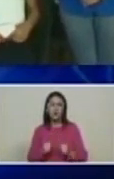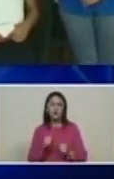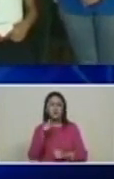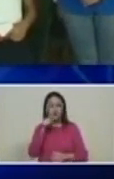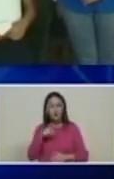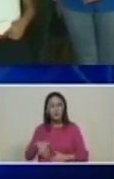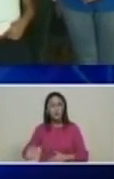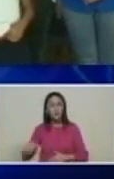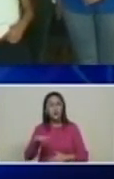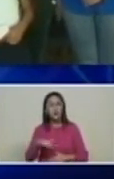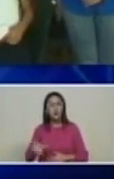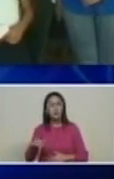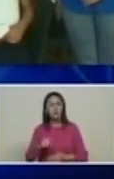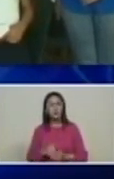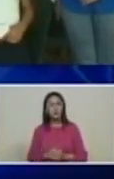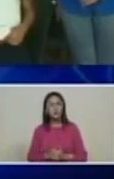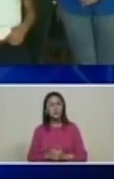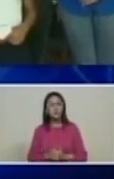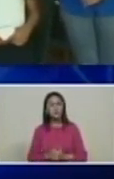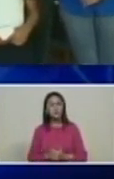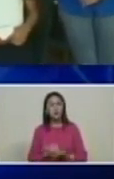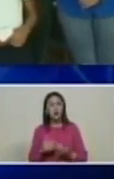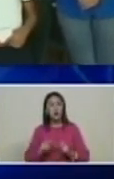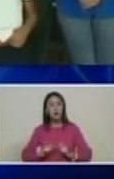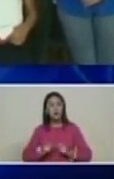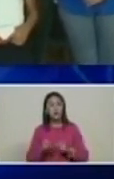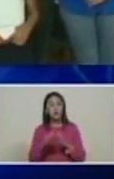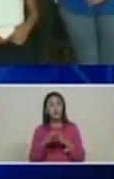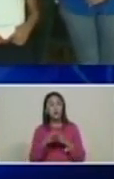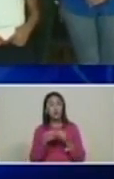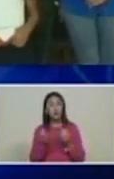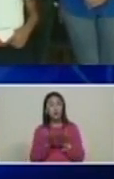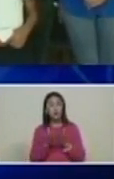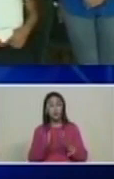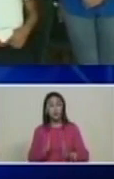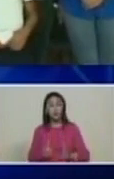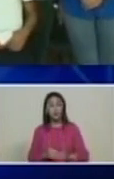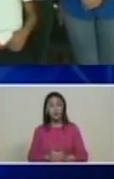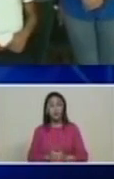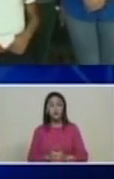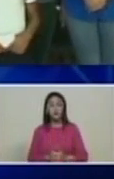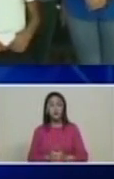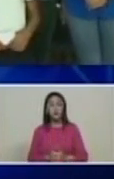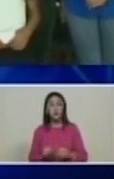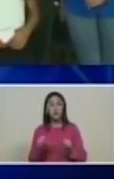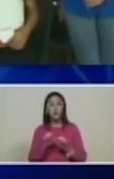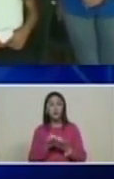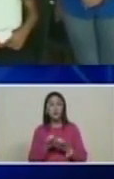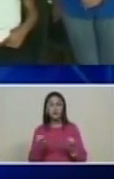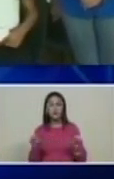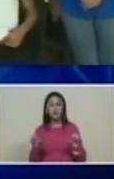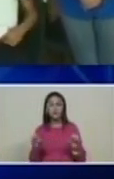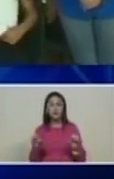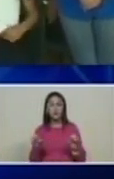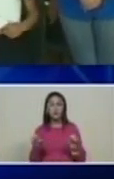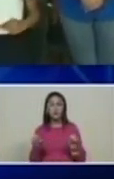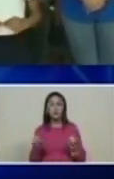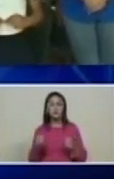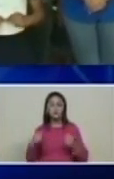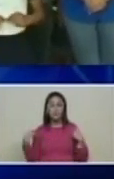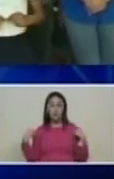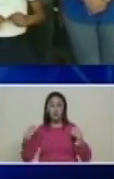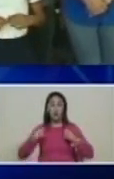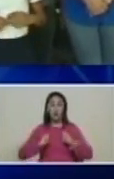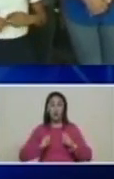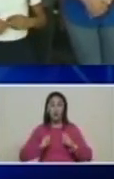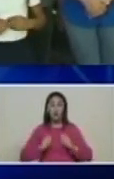popular. Estamos entregándole a todos los estudiantes de educación media su morral,